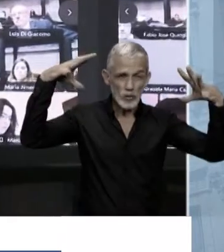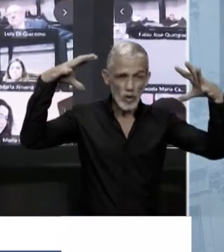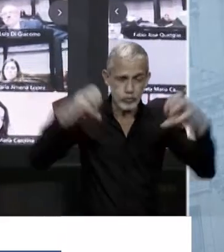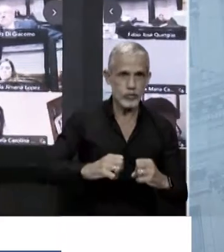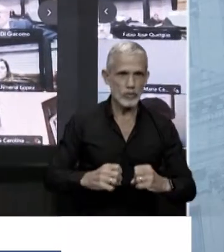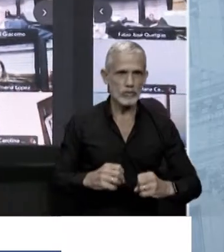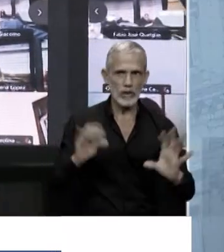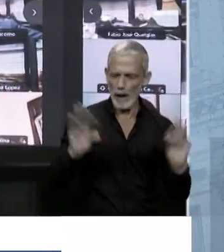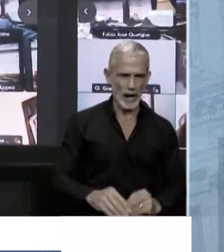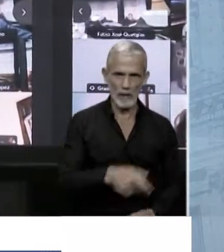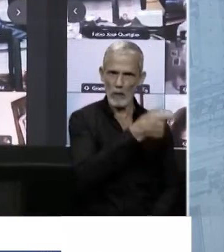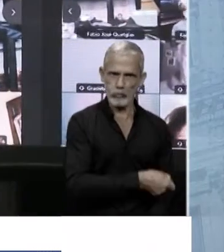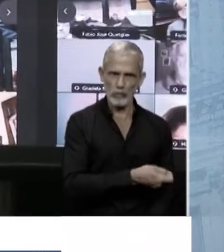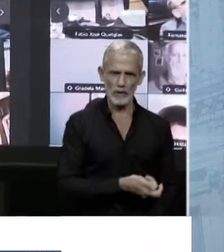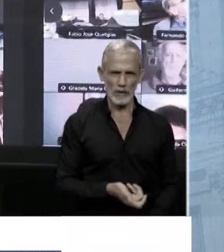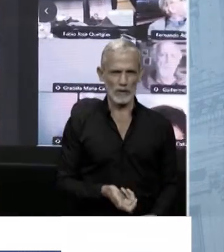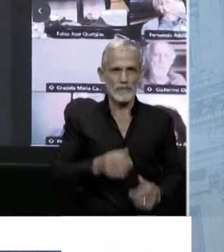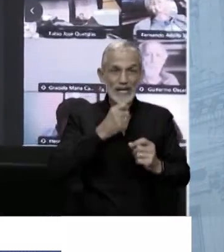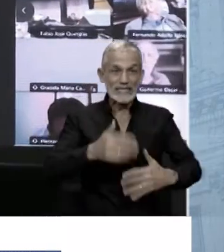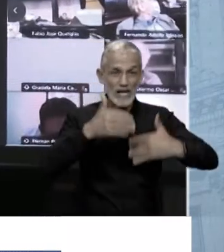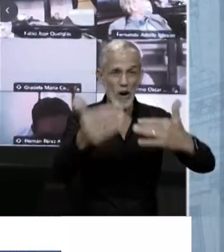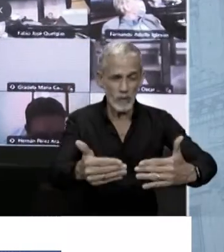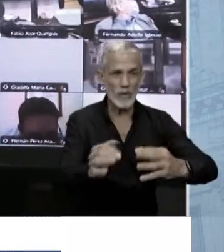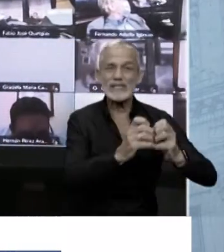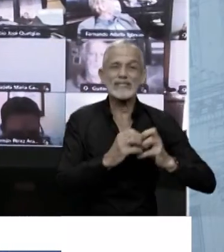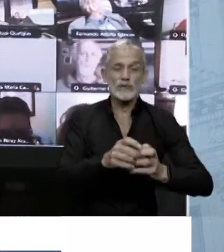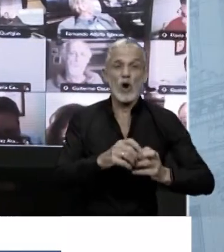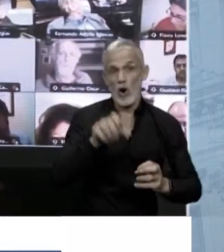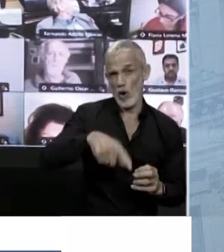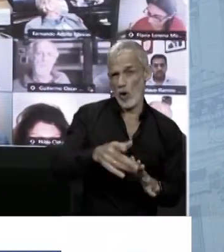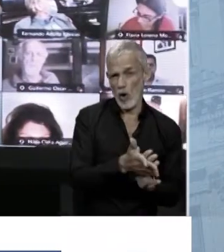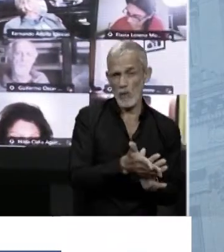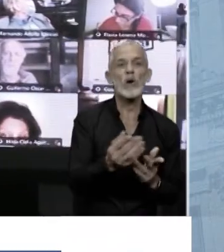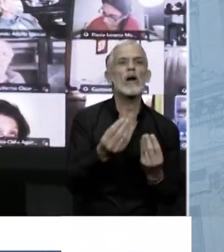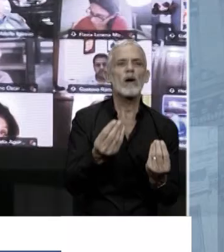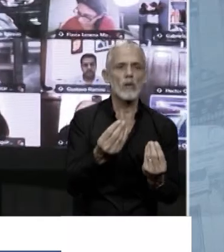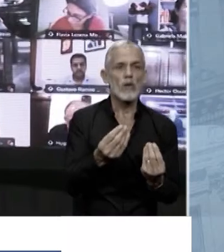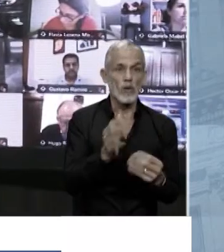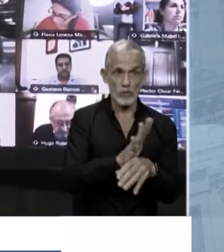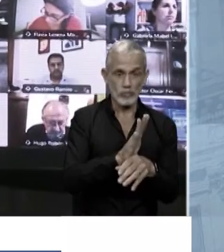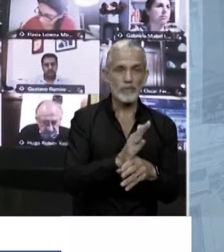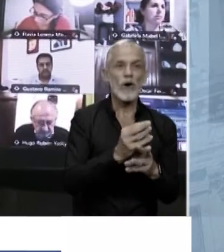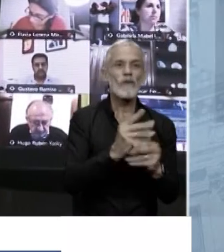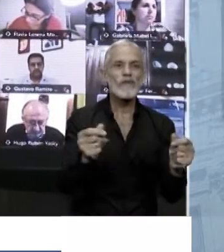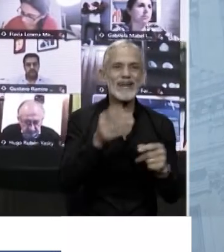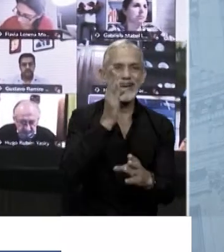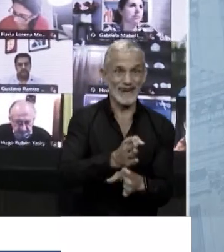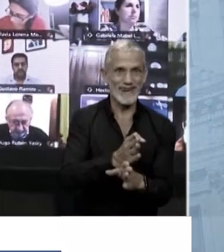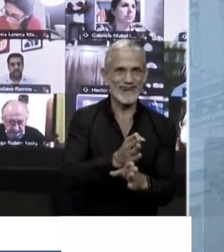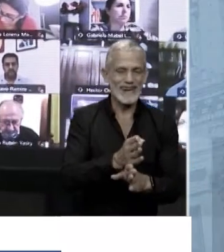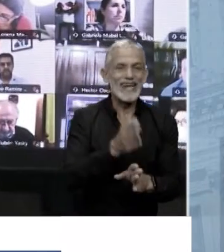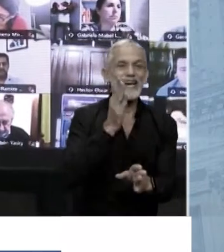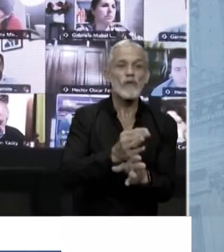la Cámara. Bueno, si hay prórroga de sesión ordinaria, quiere decir que concluyen estas sesiones.